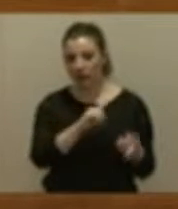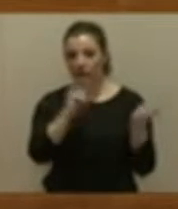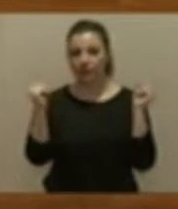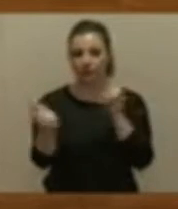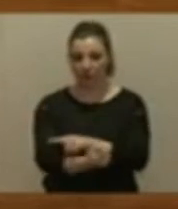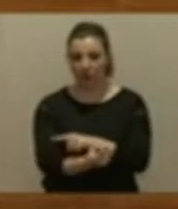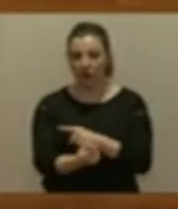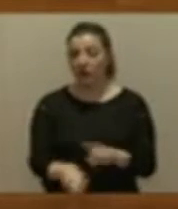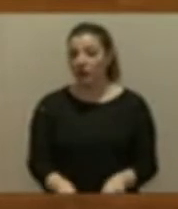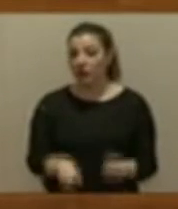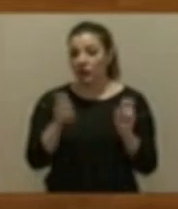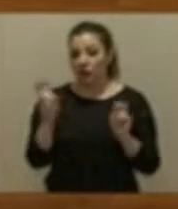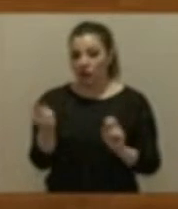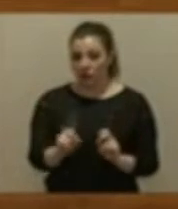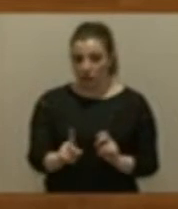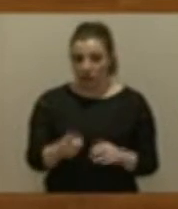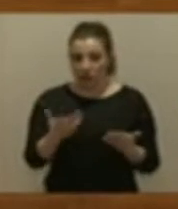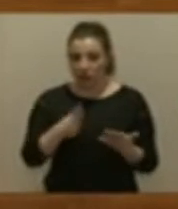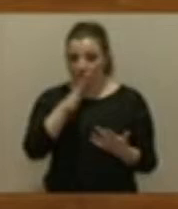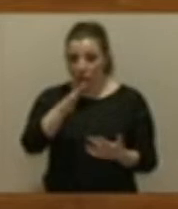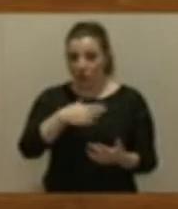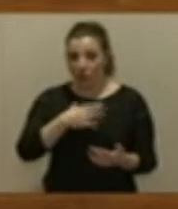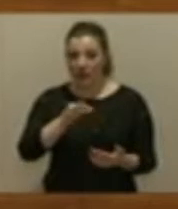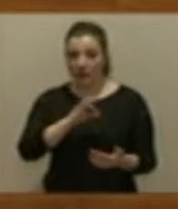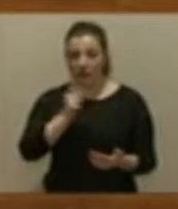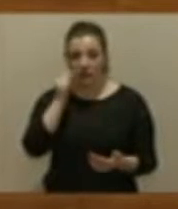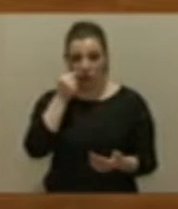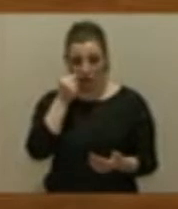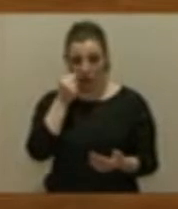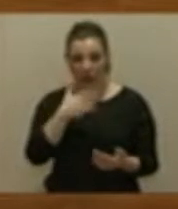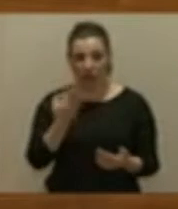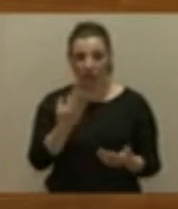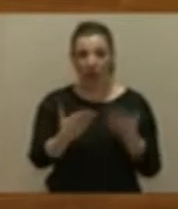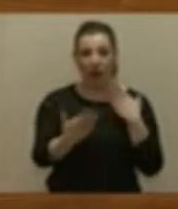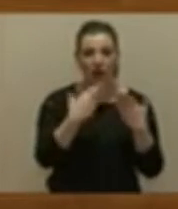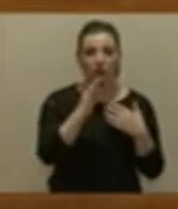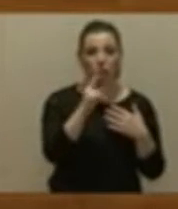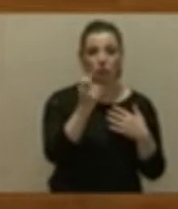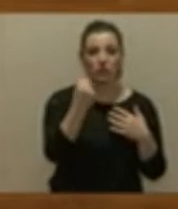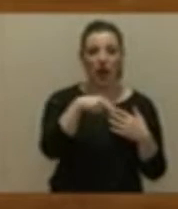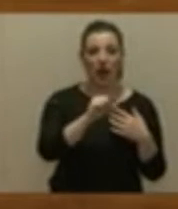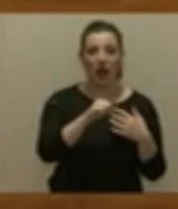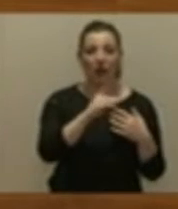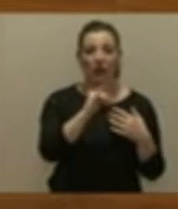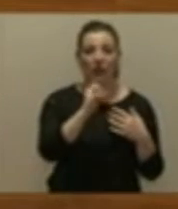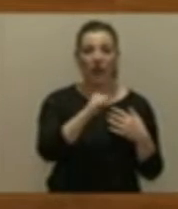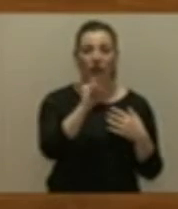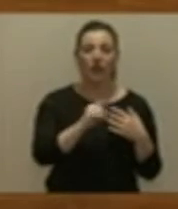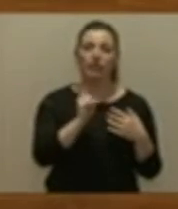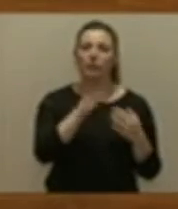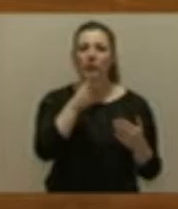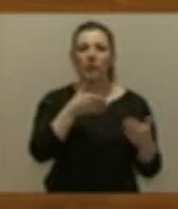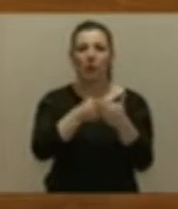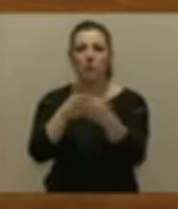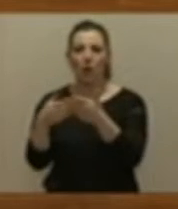Tampoco es nada novedoso. Quizás el señor Fernández debería hablar con Susana Díaz para algo más que para bloquear y torpedear las